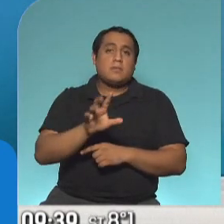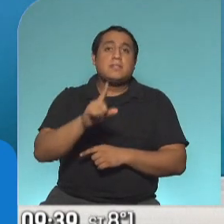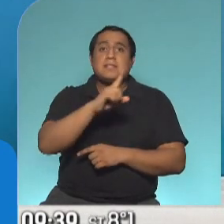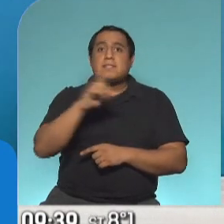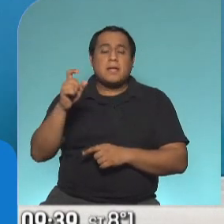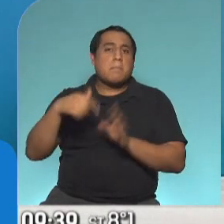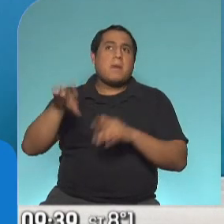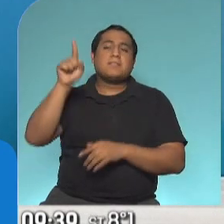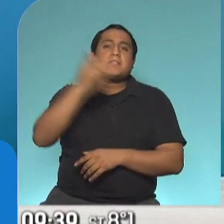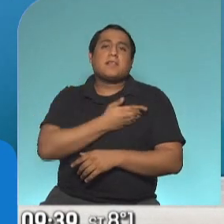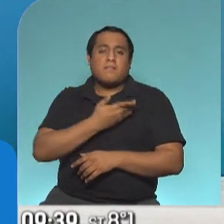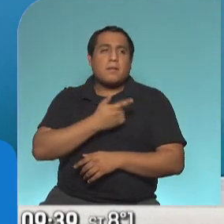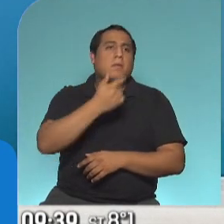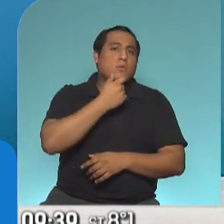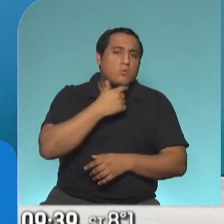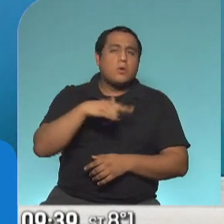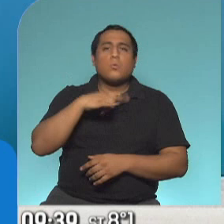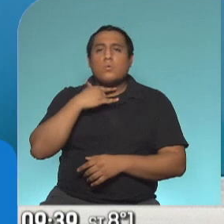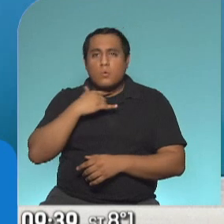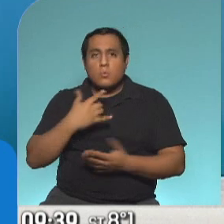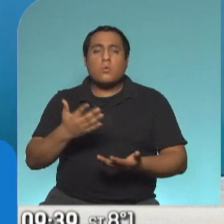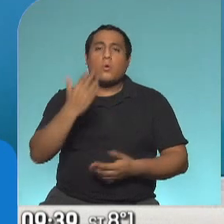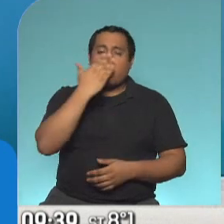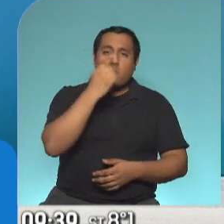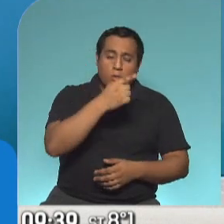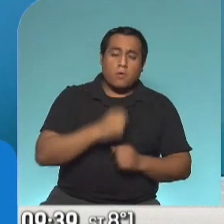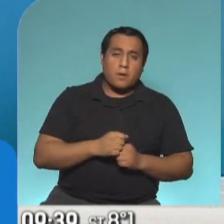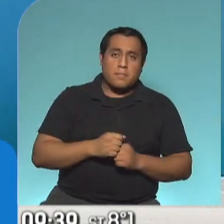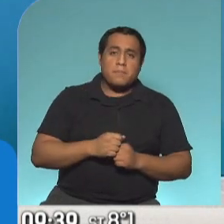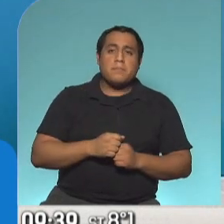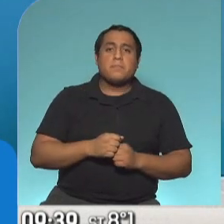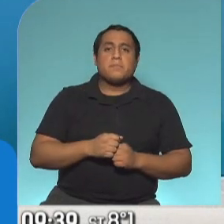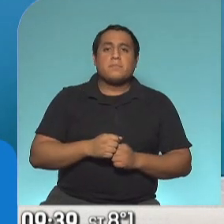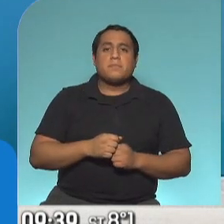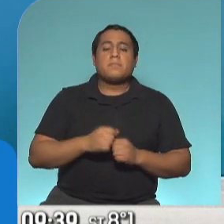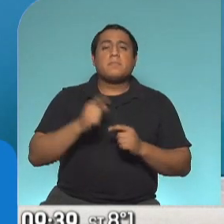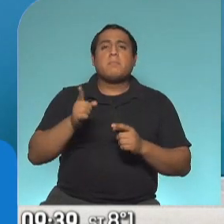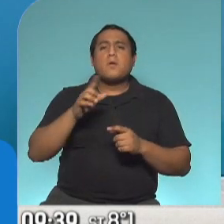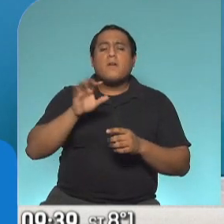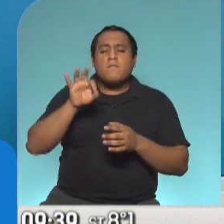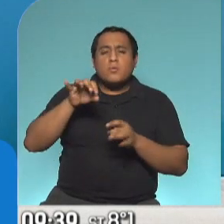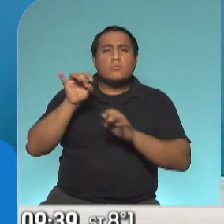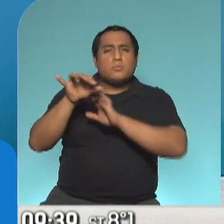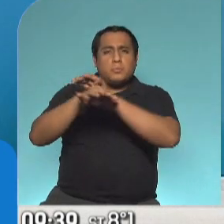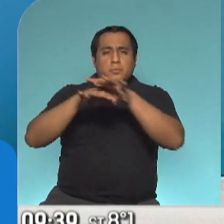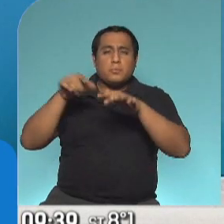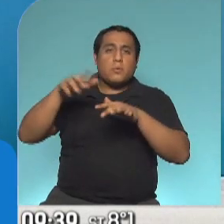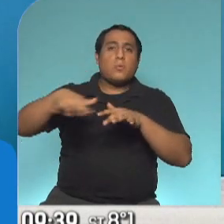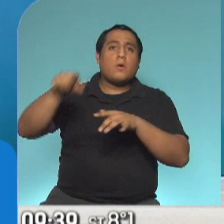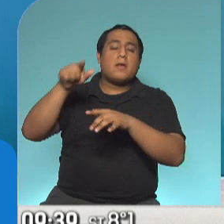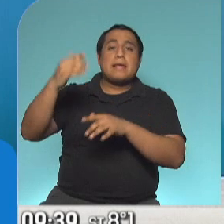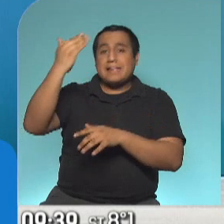100 casos en santafé en mendoza en jujuy en córdoba tenemos transmisión comunitaria en